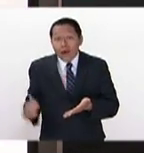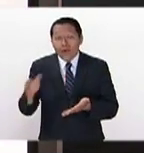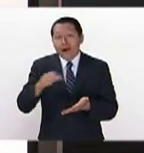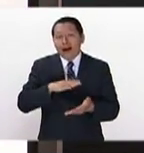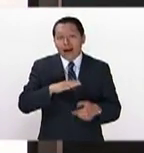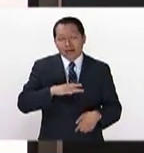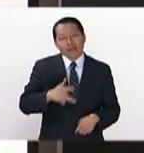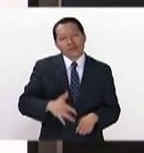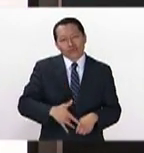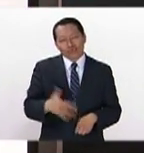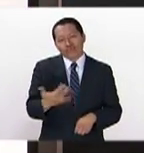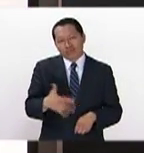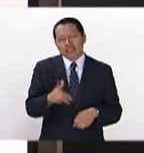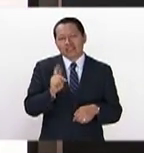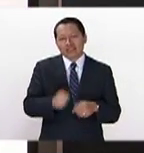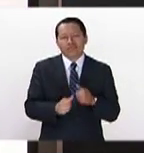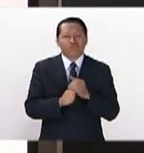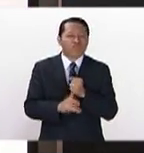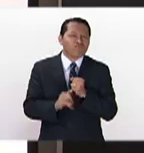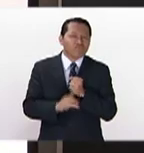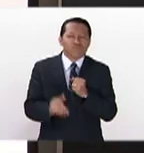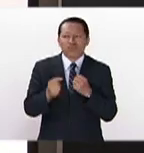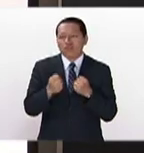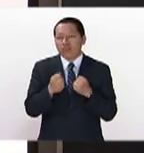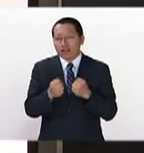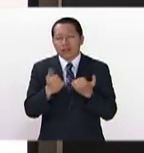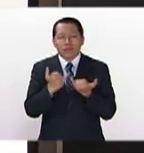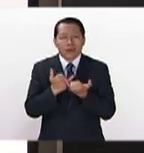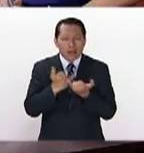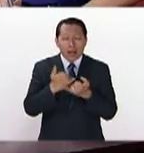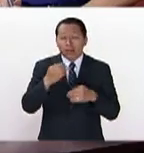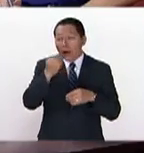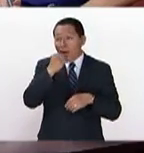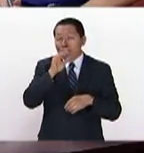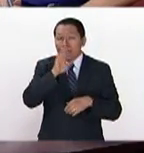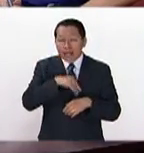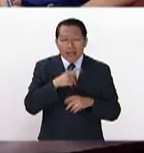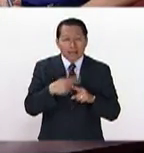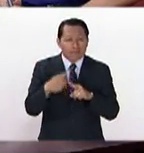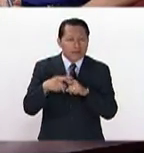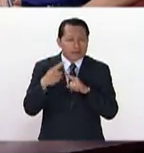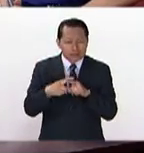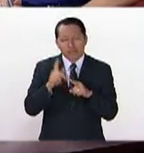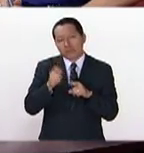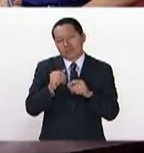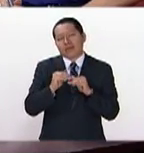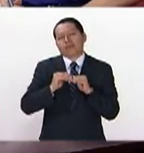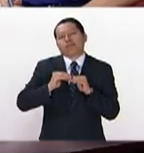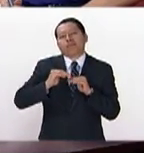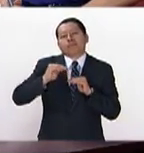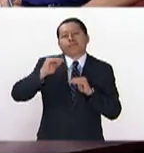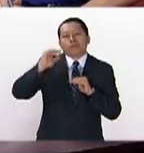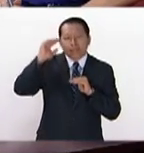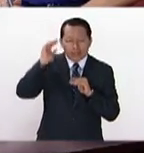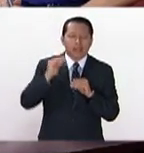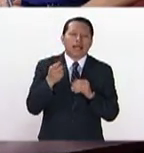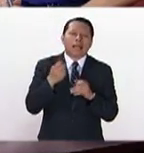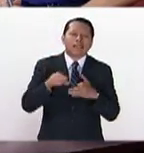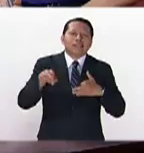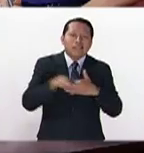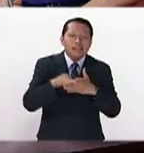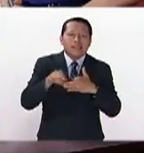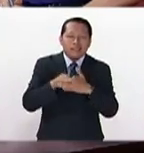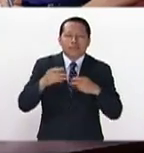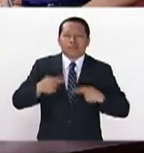sistema digestivo, diarreas agudas, vómito, intoxicaciones alimentarias, se empiezan a incrementar y son un motivo muy frecuente de